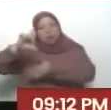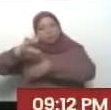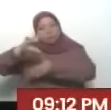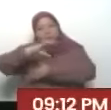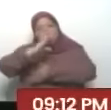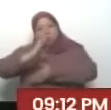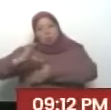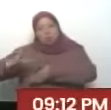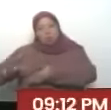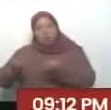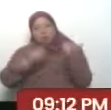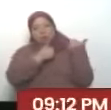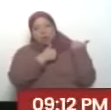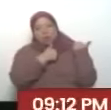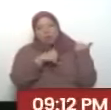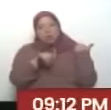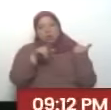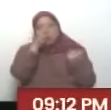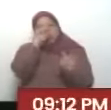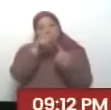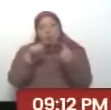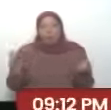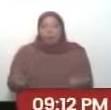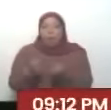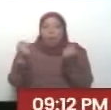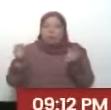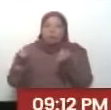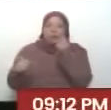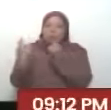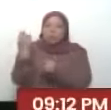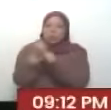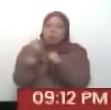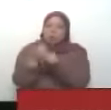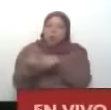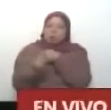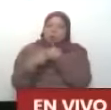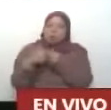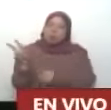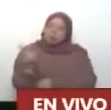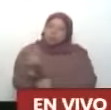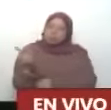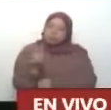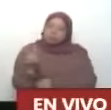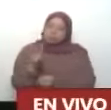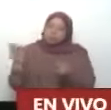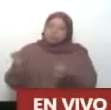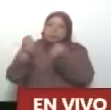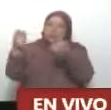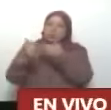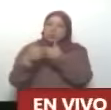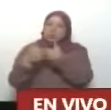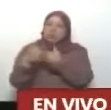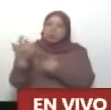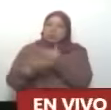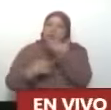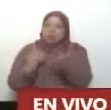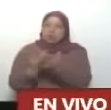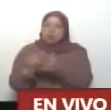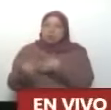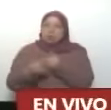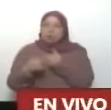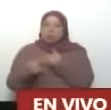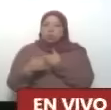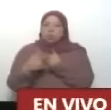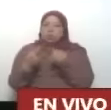tenemos un gran reto, porque hay una gran campaña de manipulación en el Caribe contra Venezuela, una campaña antivenezolana, que